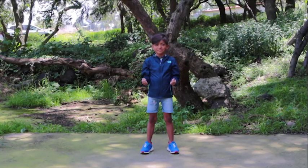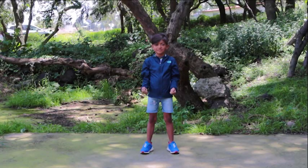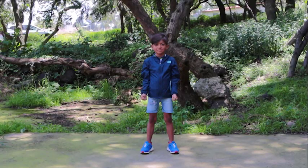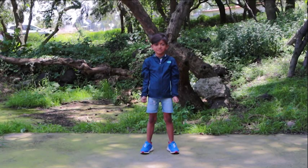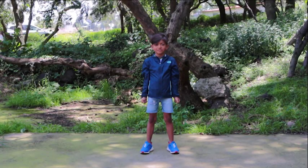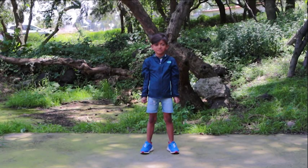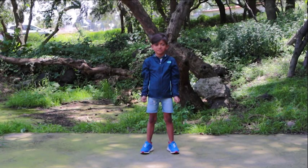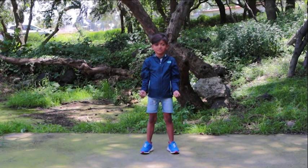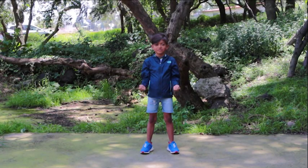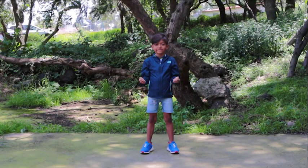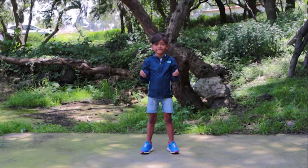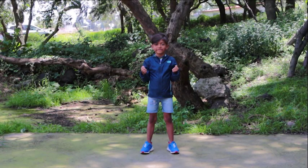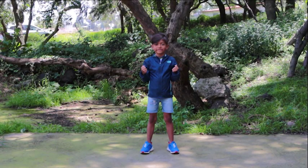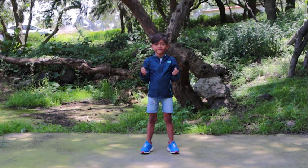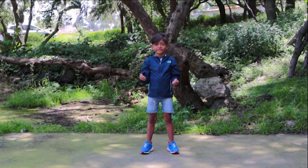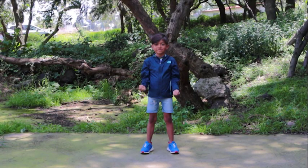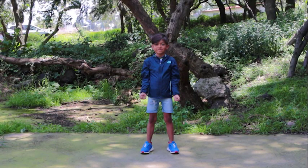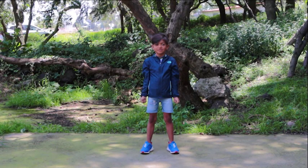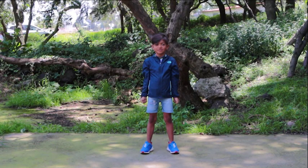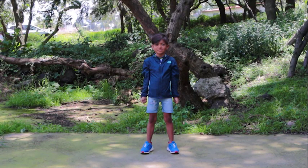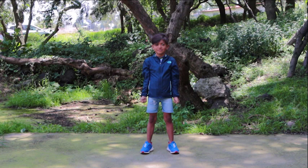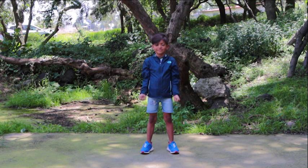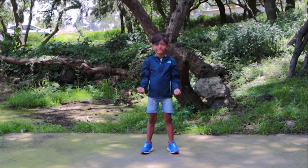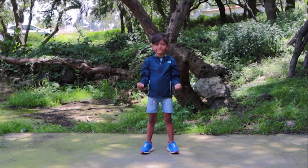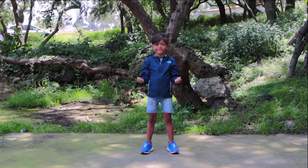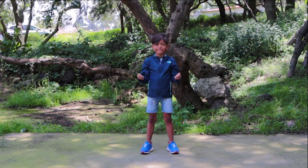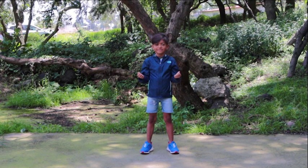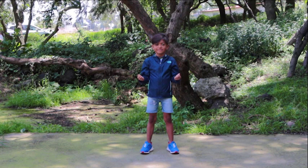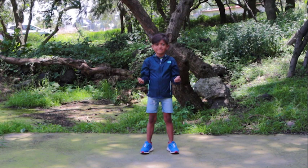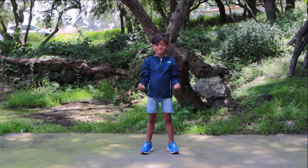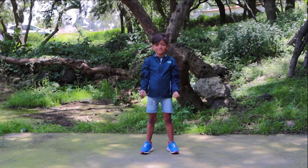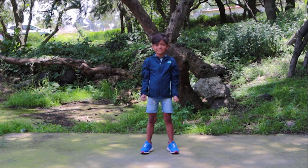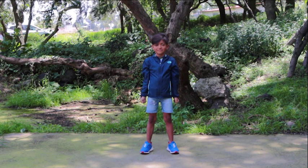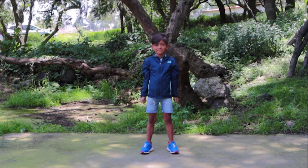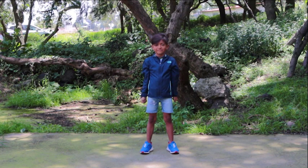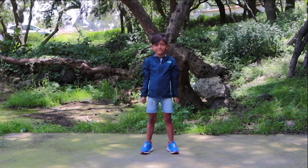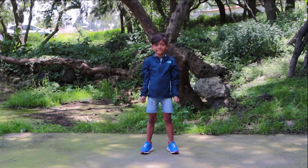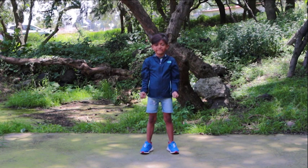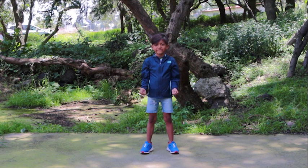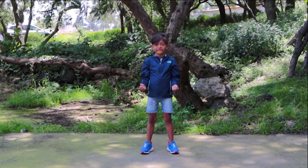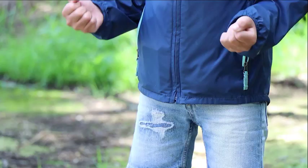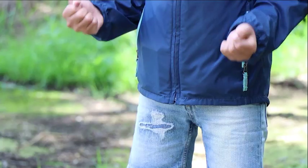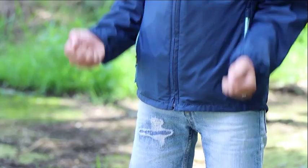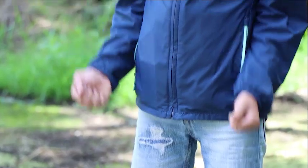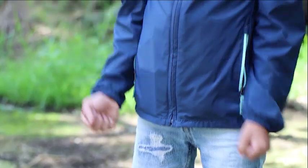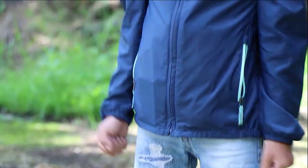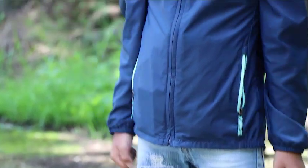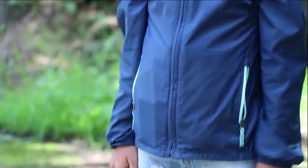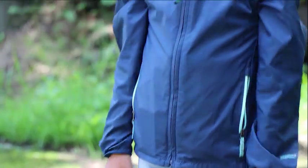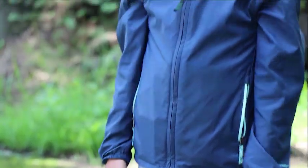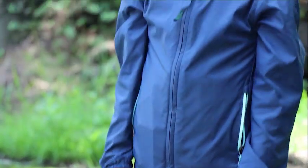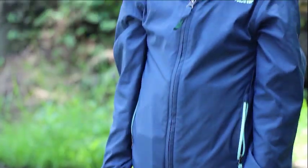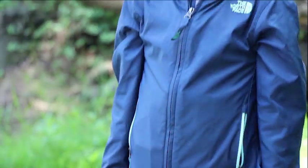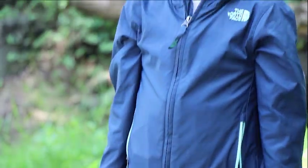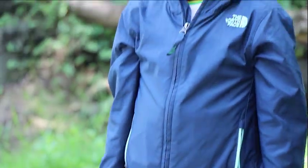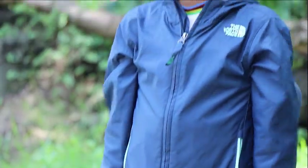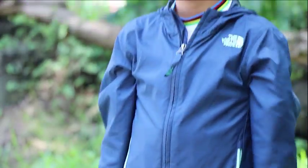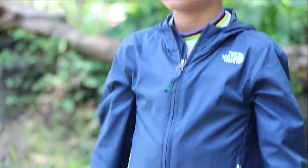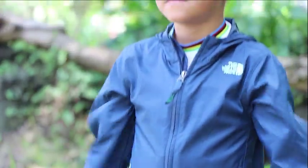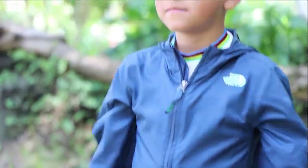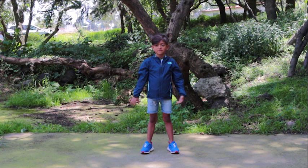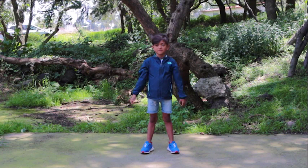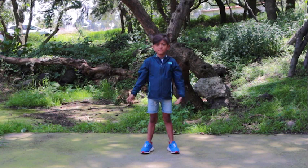vez más, con fuerza, que se vea. Otra más, bien, descansamos, agitamos